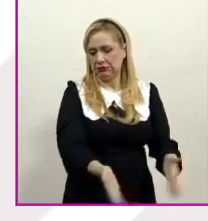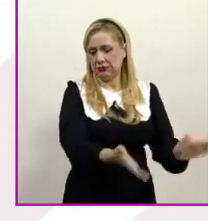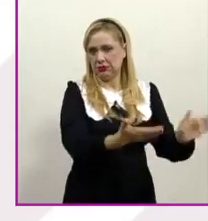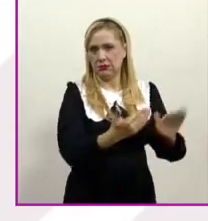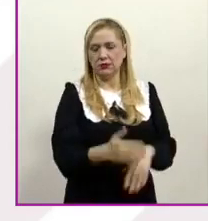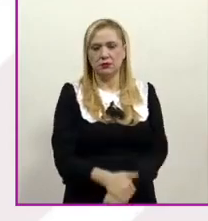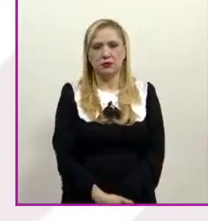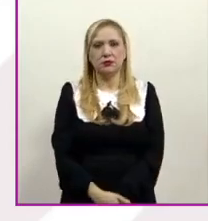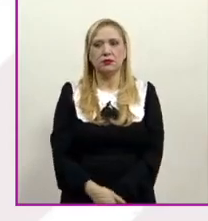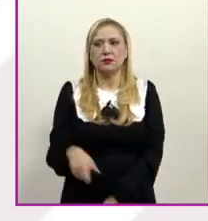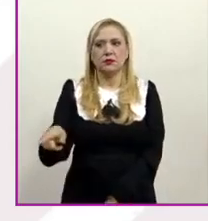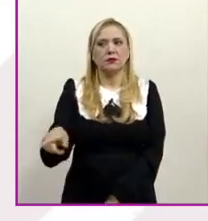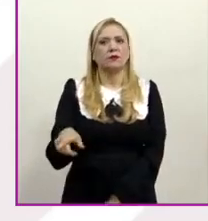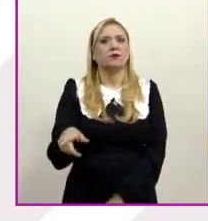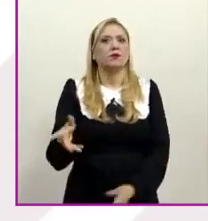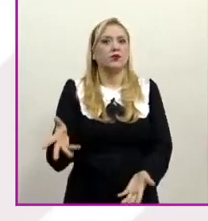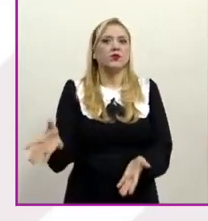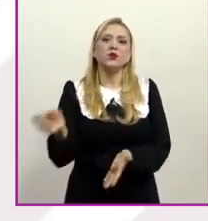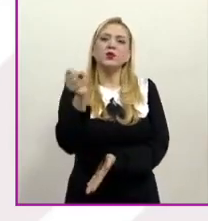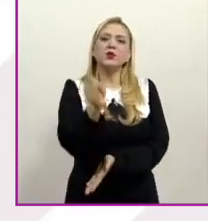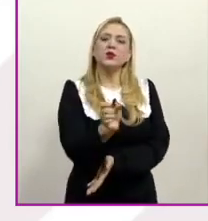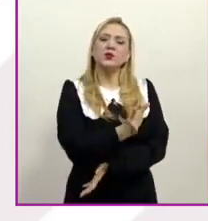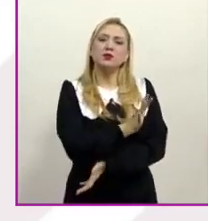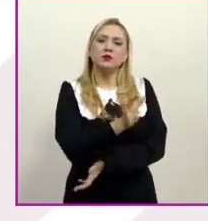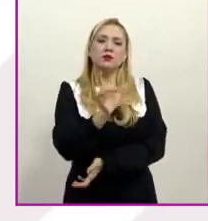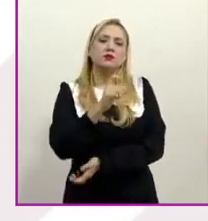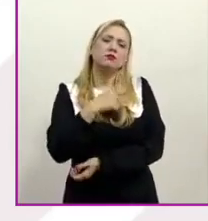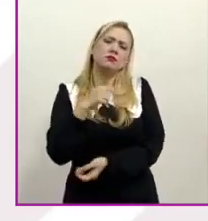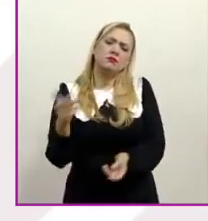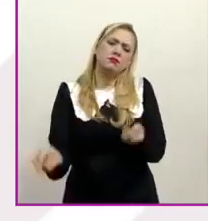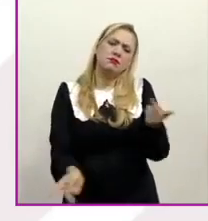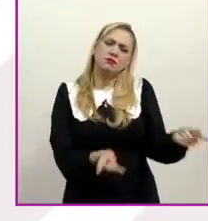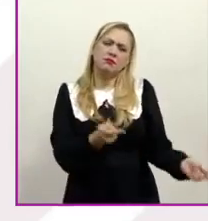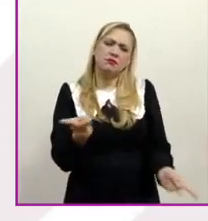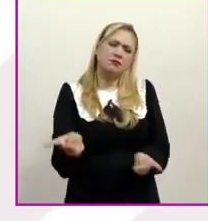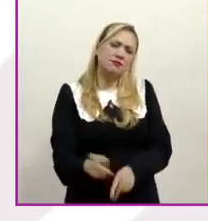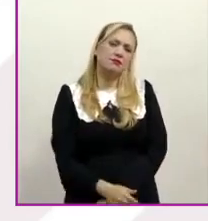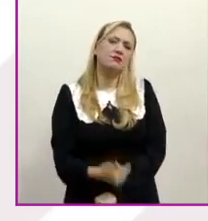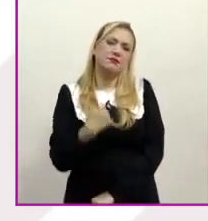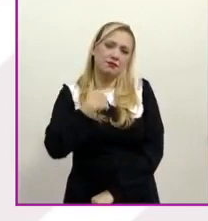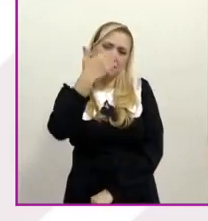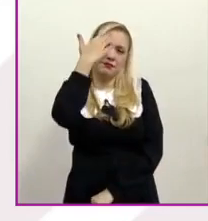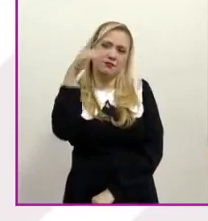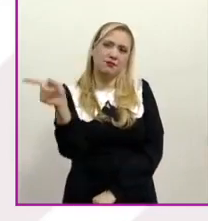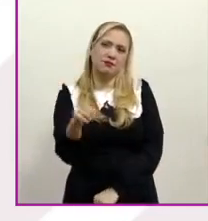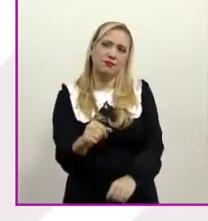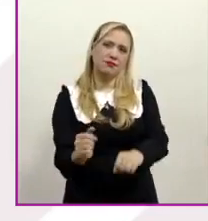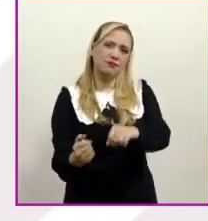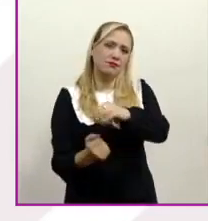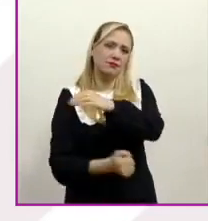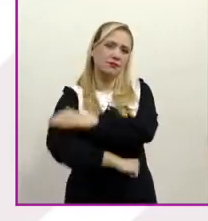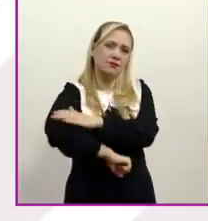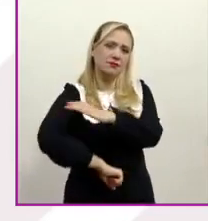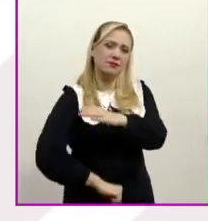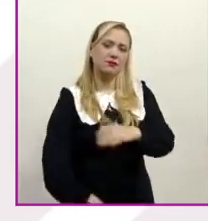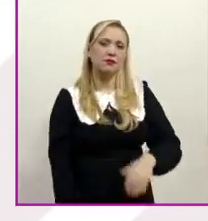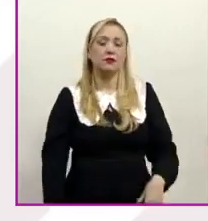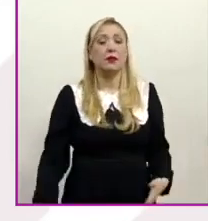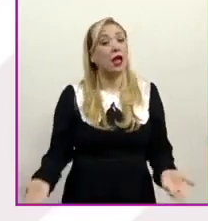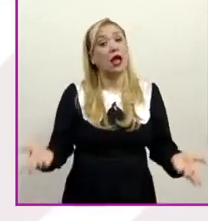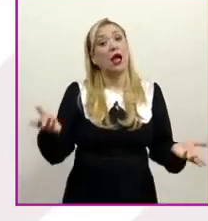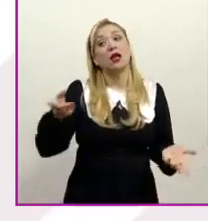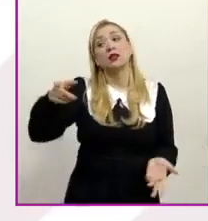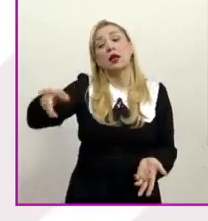y mirar, cuando les preguntaba a las personas que sabía que tenían influencia, todas decían, es que fue la que lo hizo